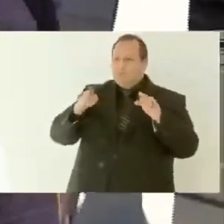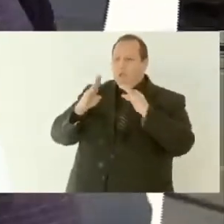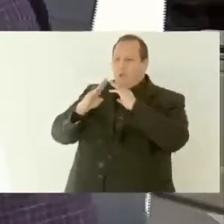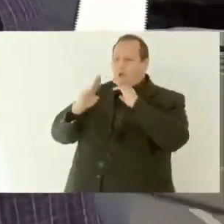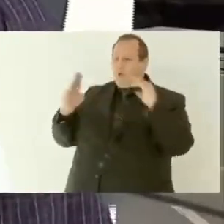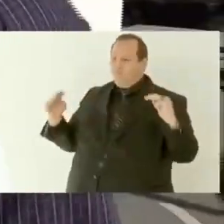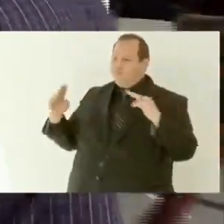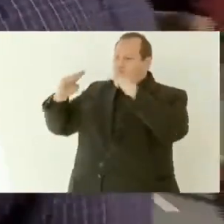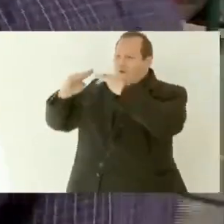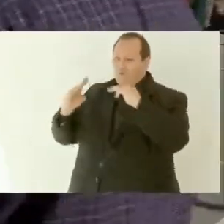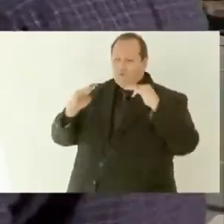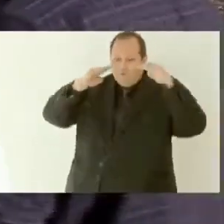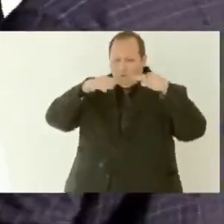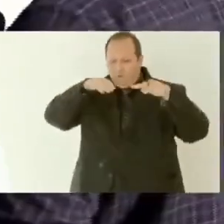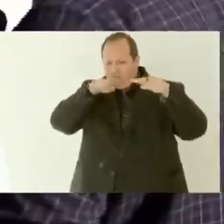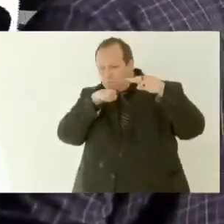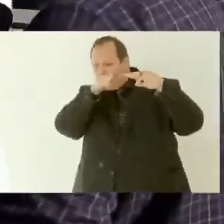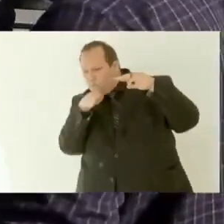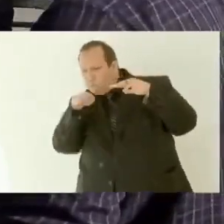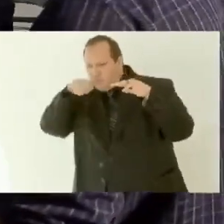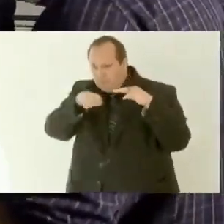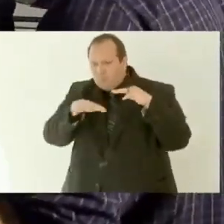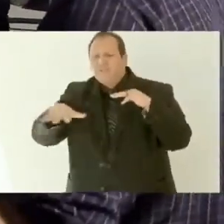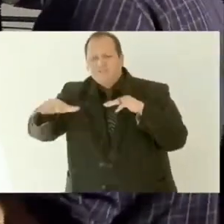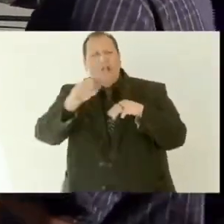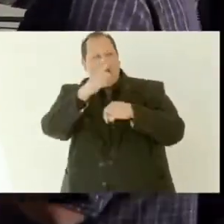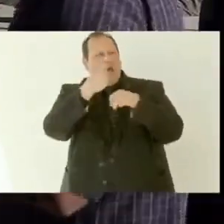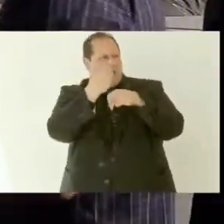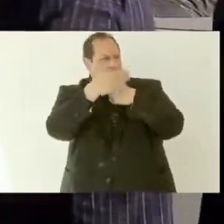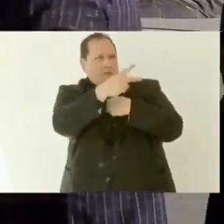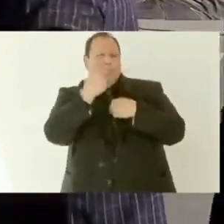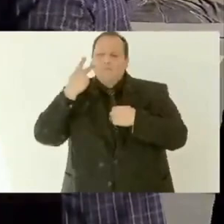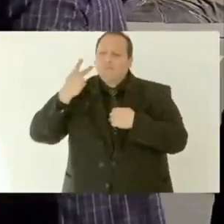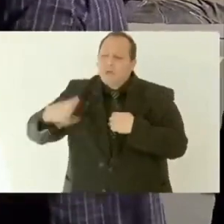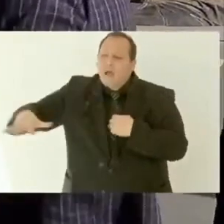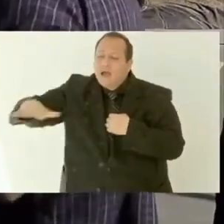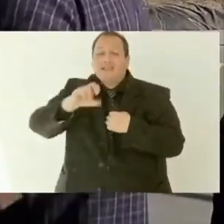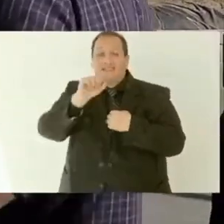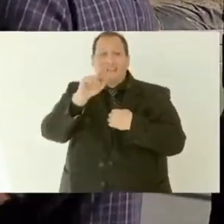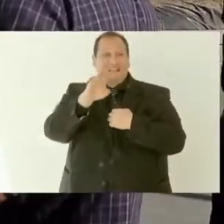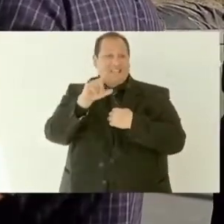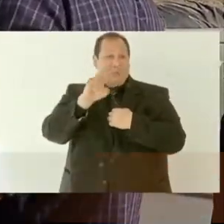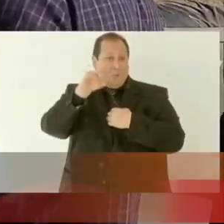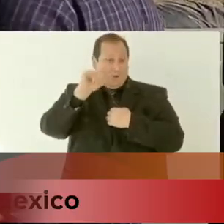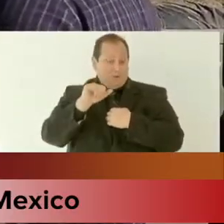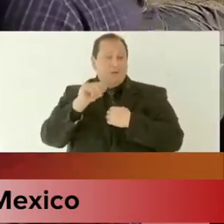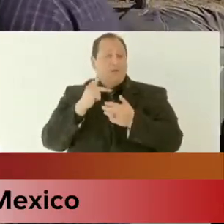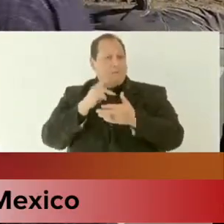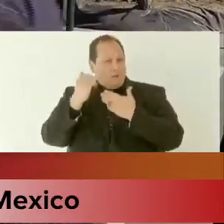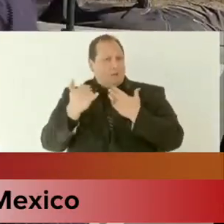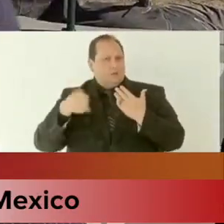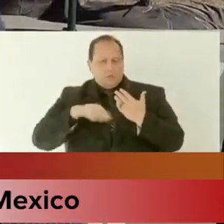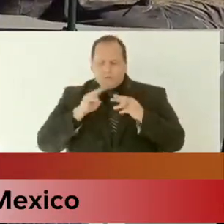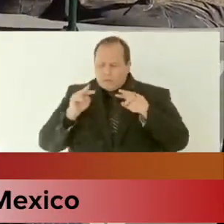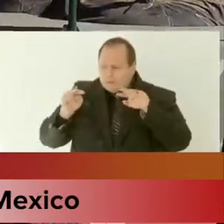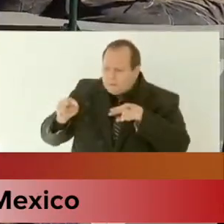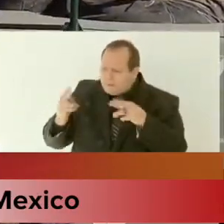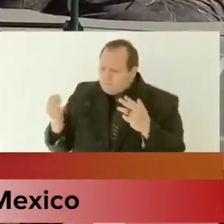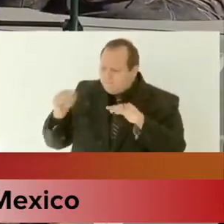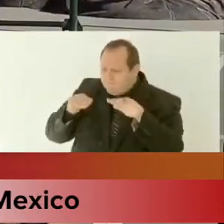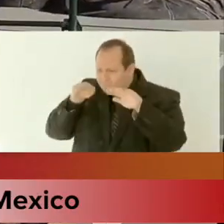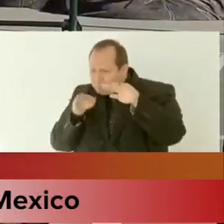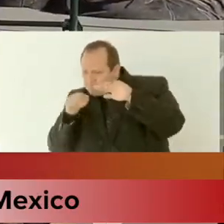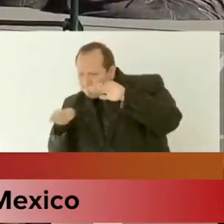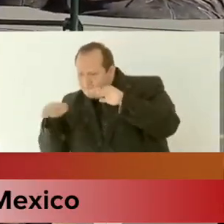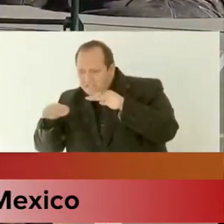que usted verá el próximo año en la Sánchez Taboada, es un tema que en el proyecto nos tuvimos que apegar, entendiendo que hay